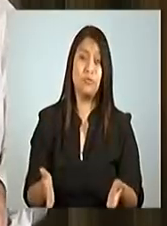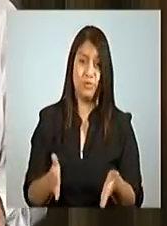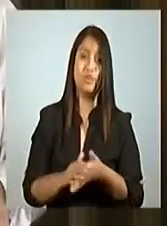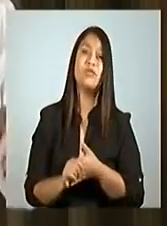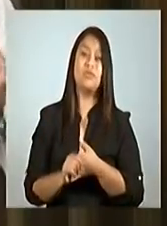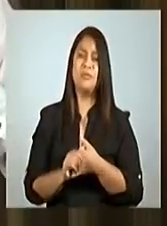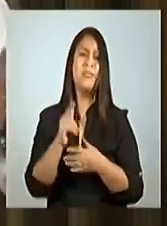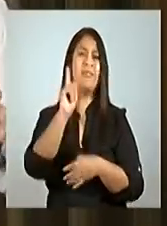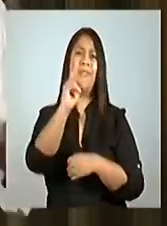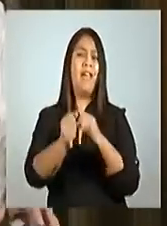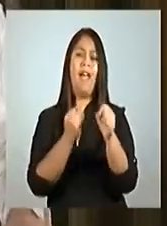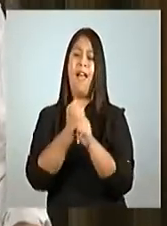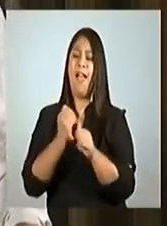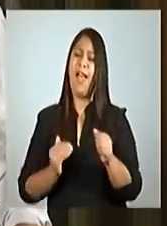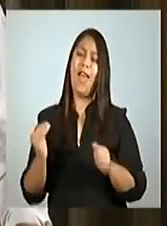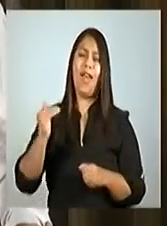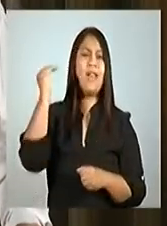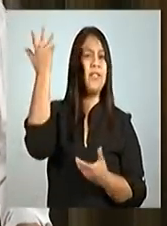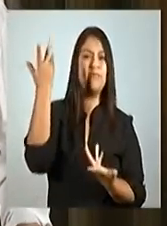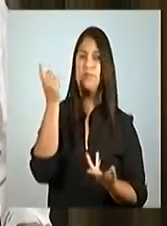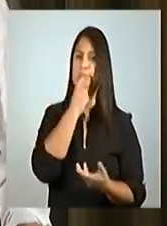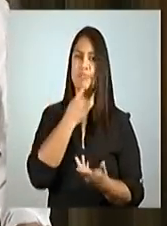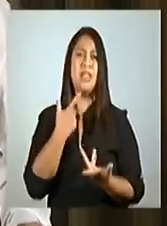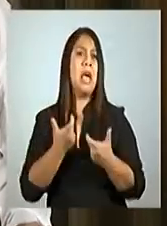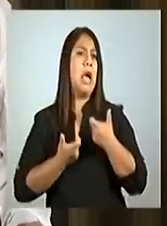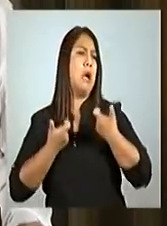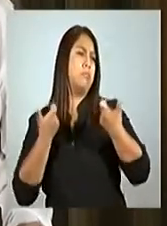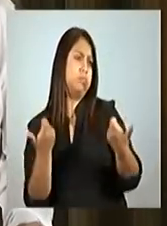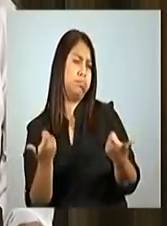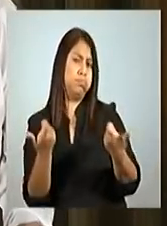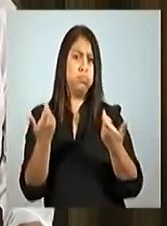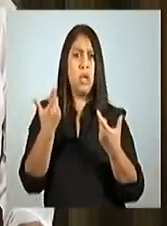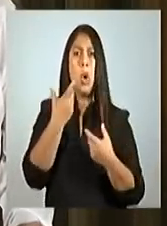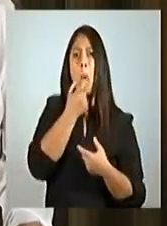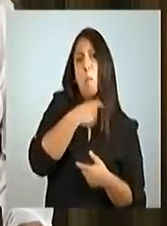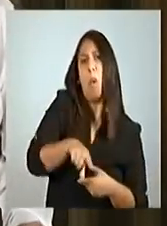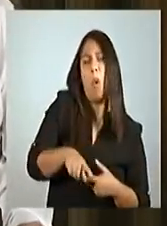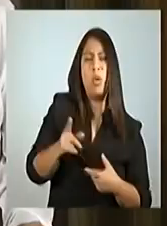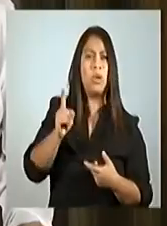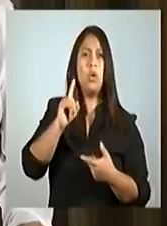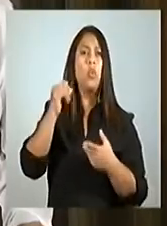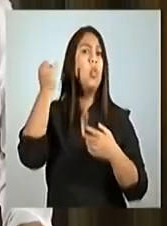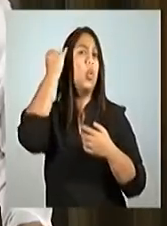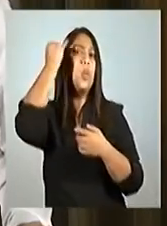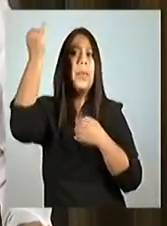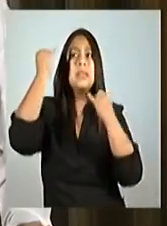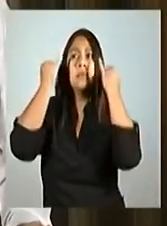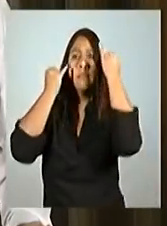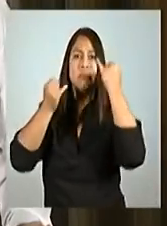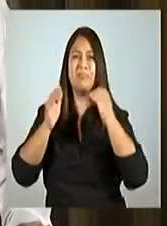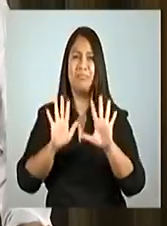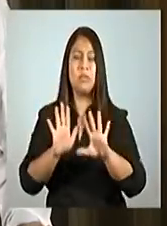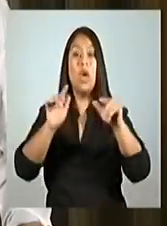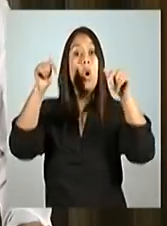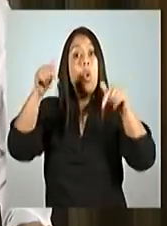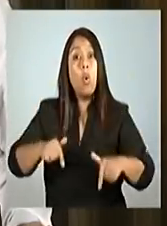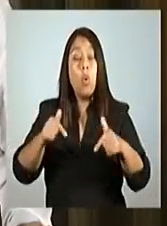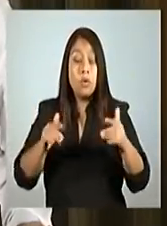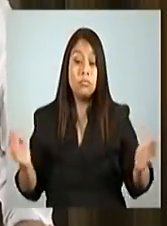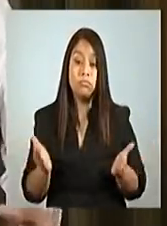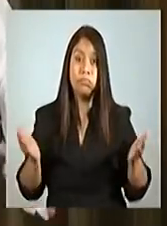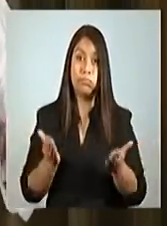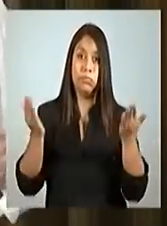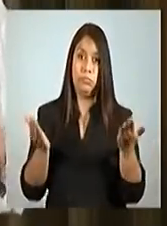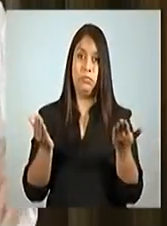de edad, no es cuestión de clase económica, no es cuestión de ideologías. Hoy se trata de salir adelante,